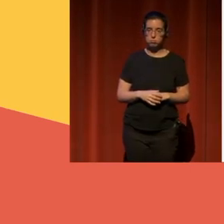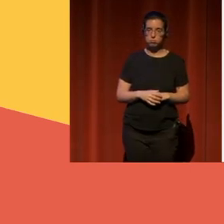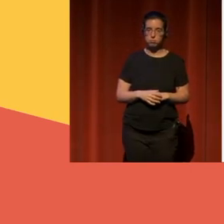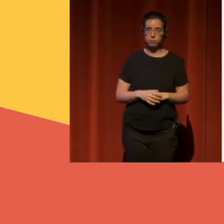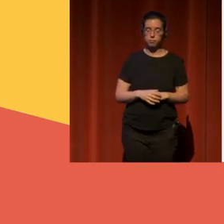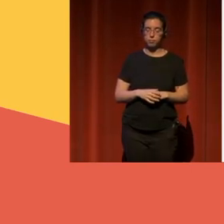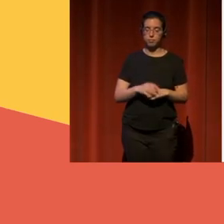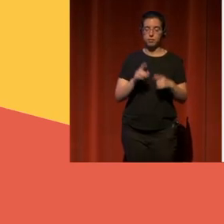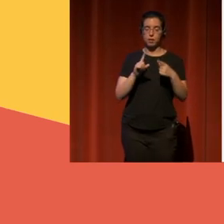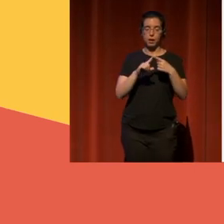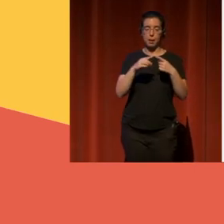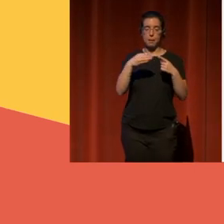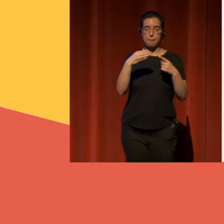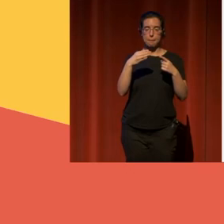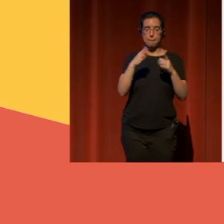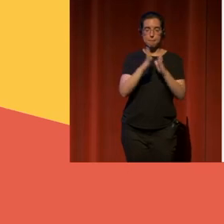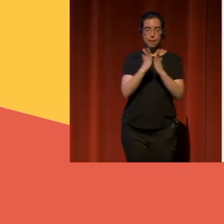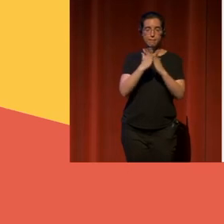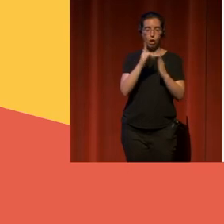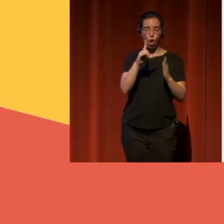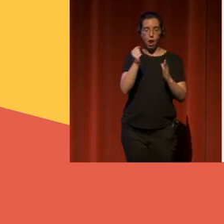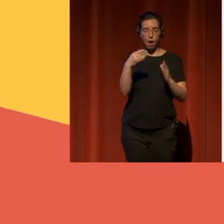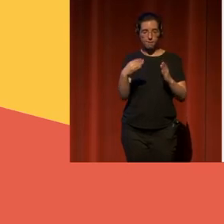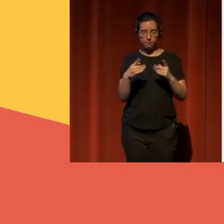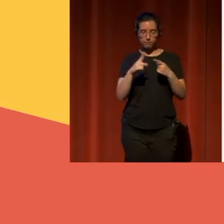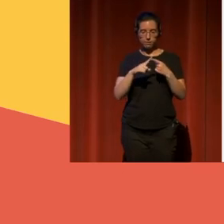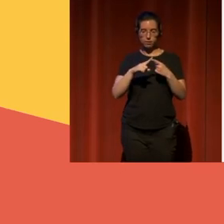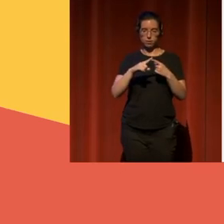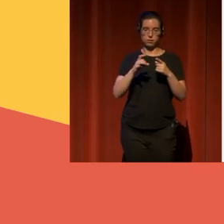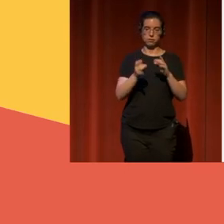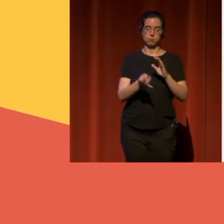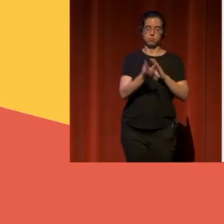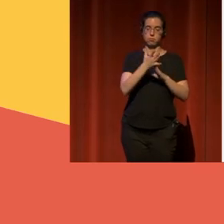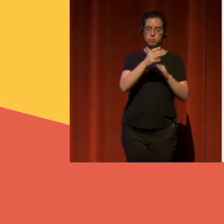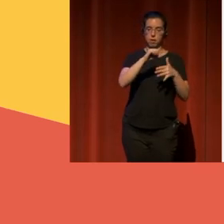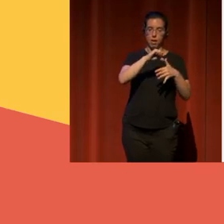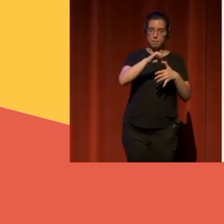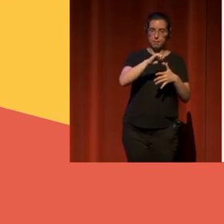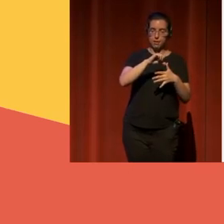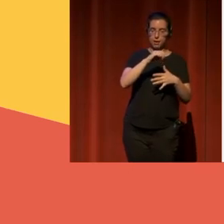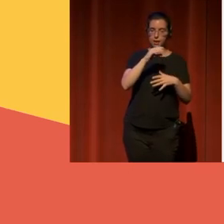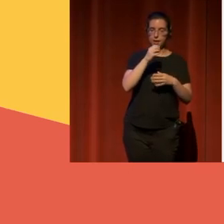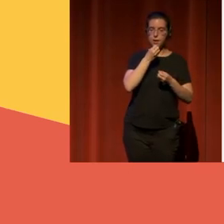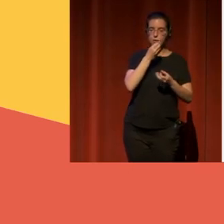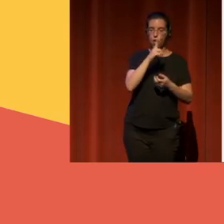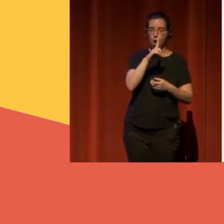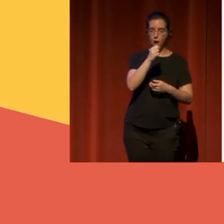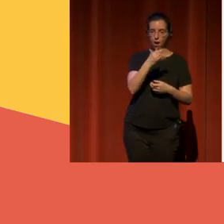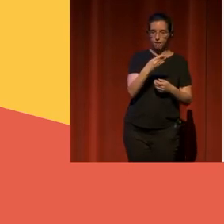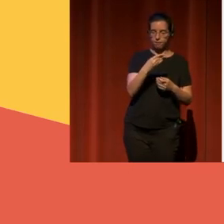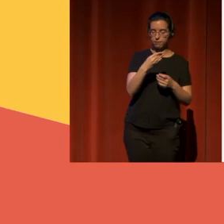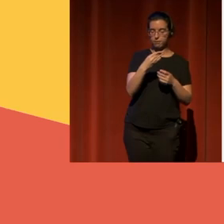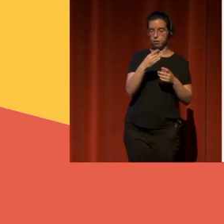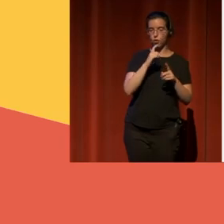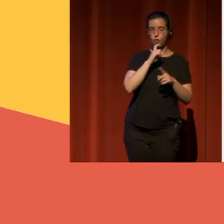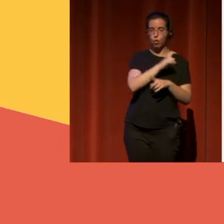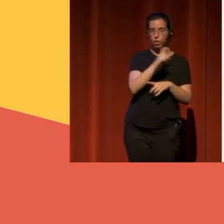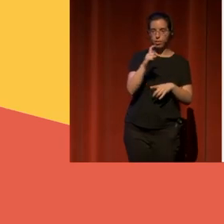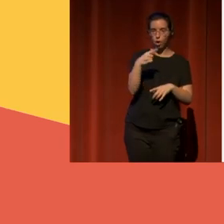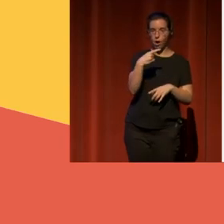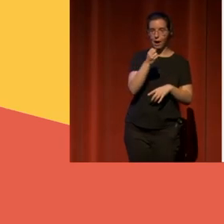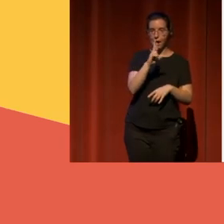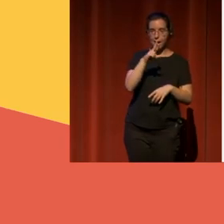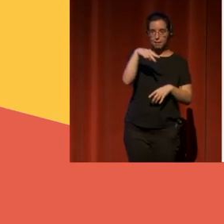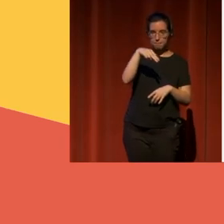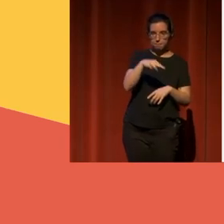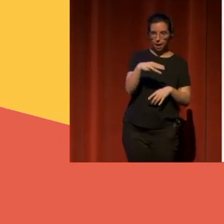El modelo BiblioLab fue diseñado y desarrollado por INEL Iberoamérica y CERLAC en colaboración con las fundaciones Germán Sánchez Ruiz Pérez y Bill y